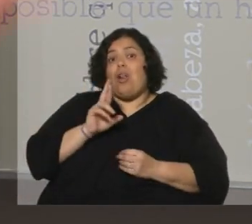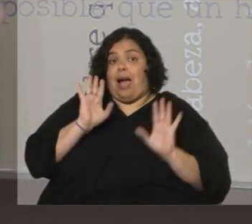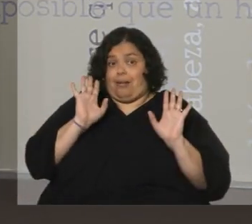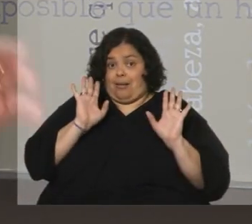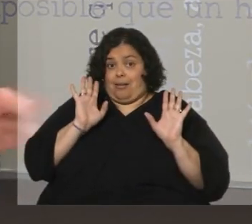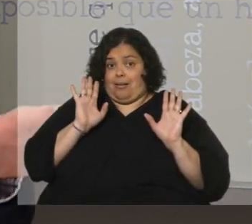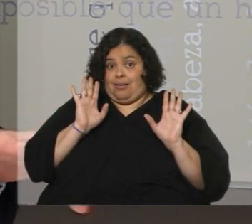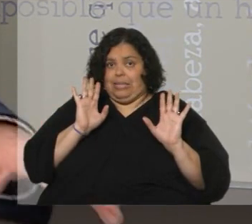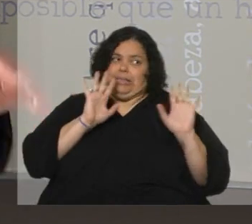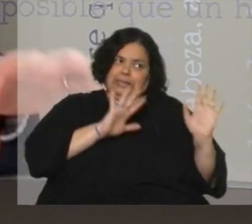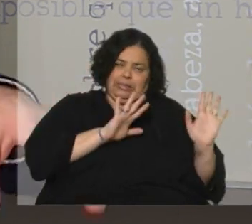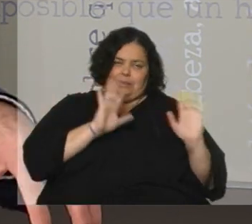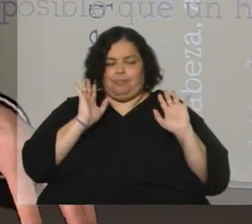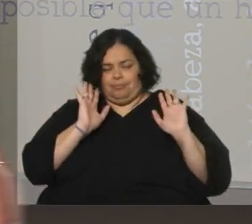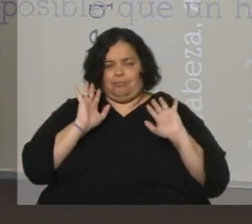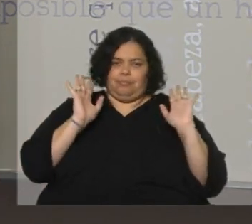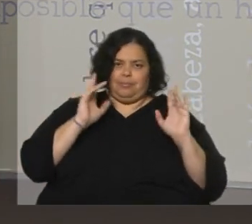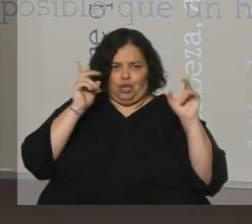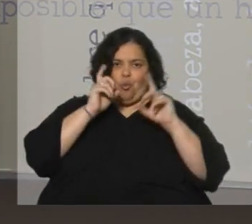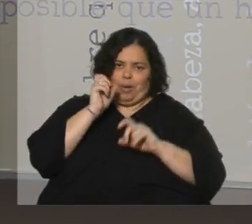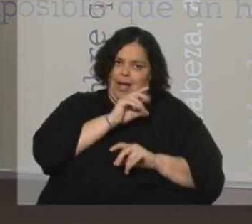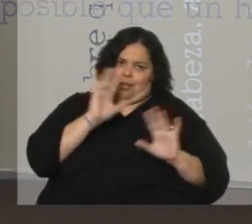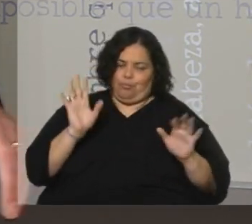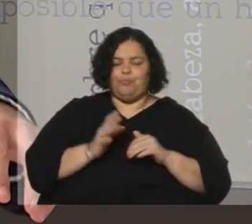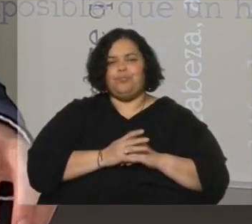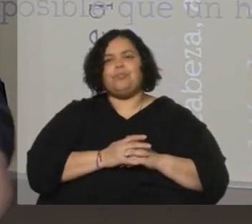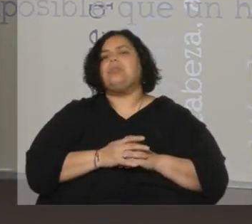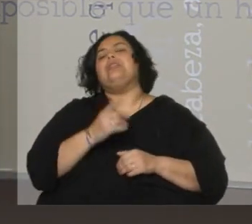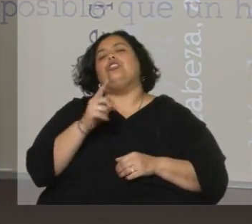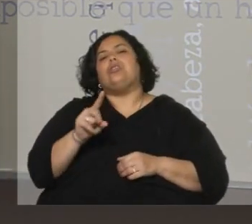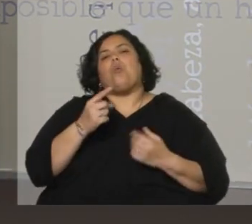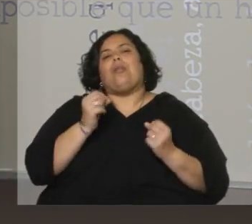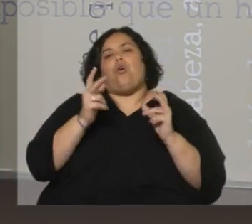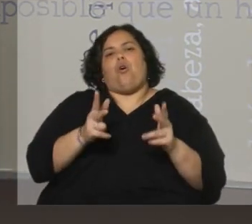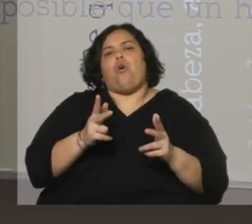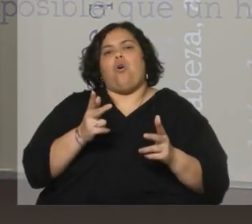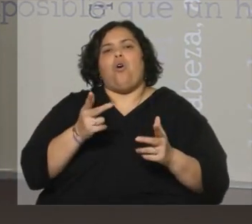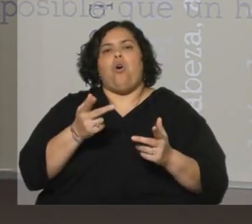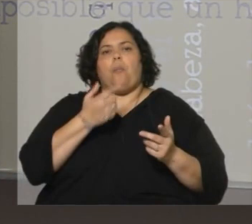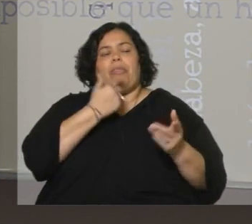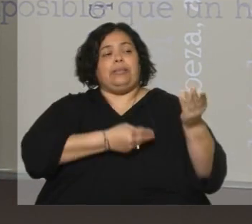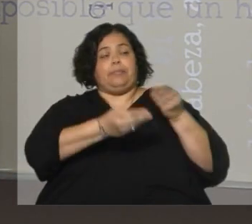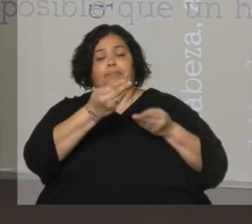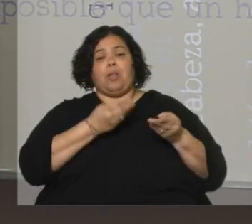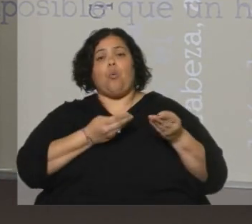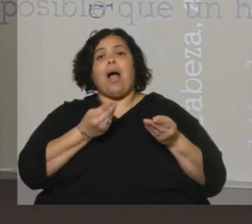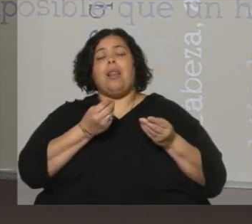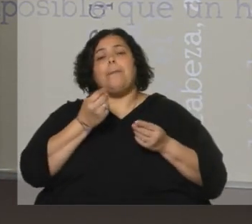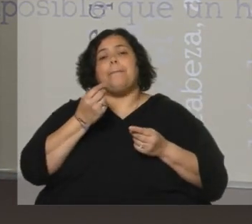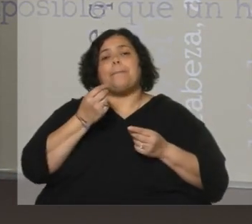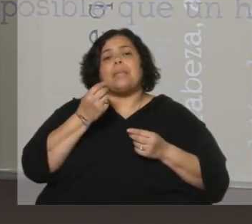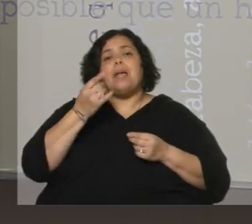está bien es está bien el apunte está bien el apunte cuando cuando Cuando a uno le pasan las cotizaciones del novillo mercosur que se llama bueno